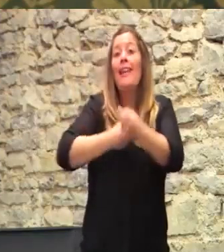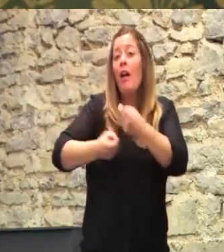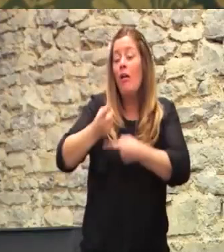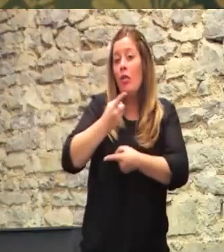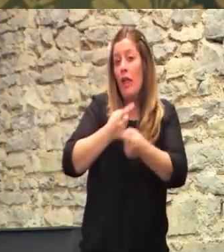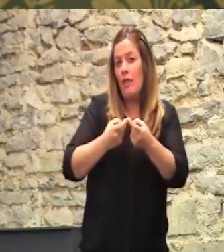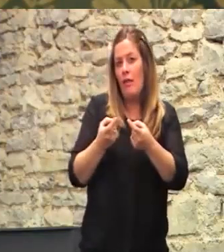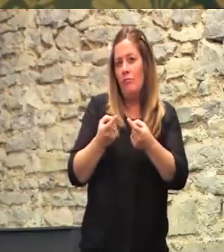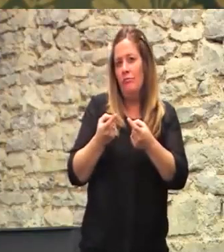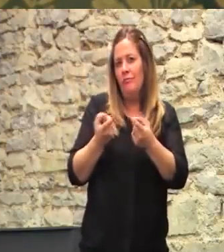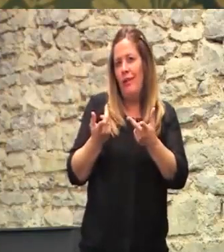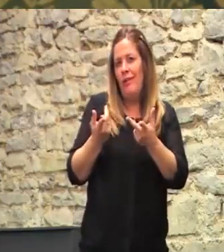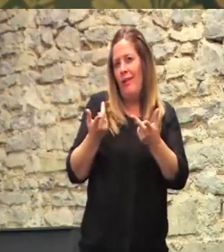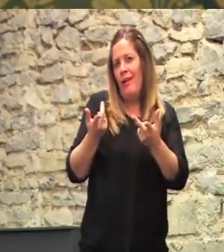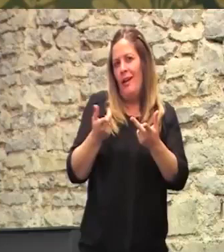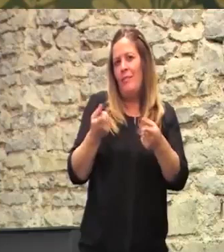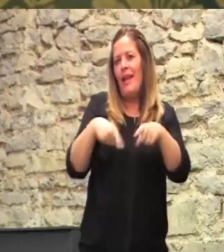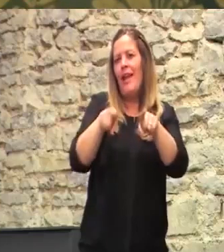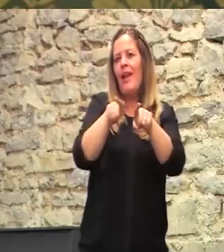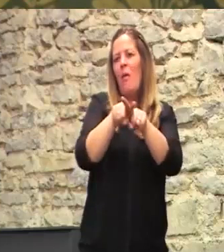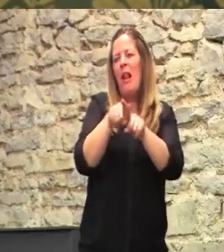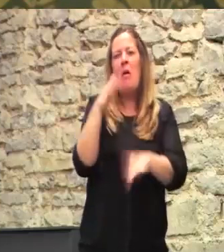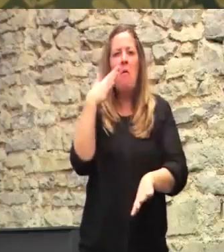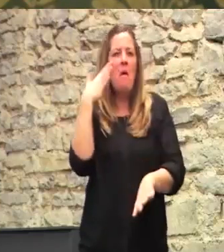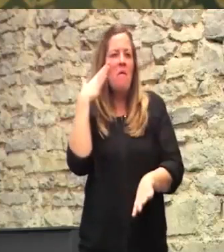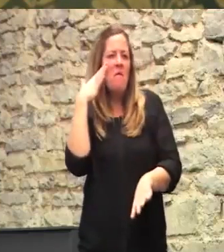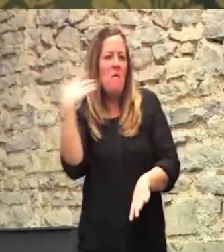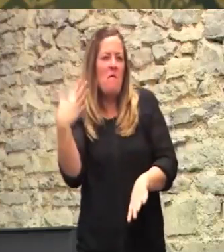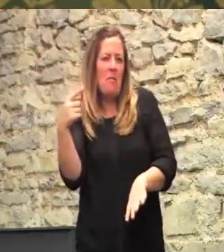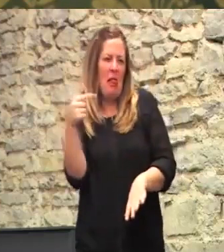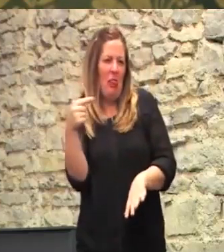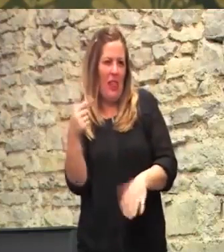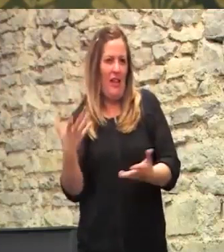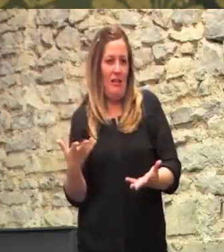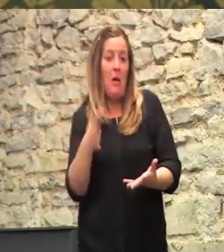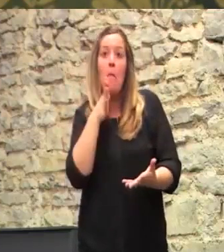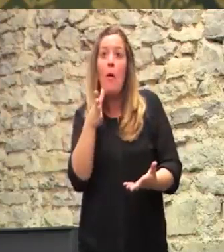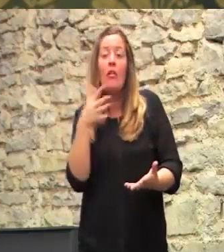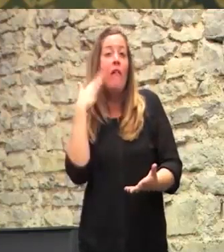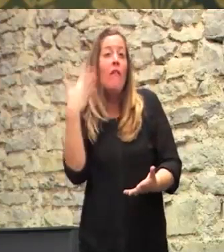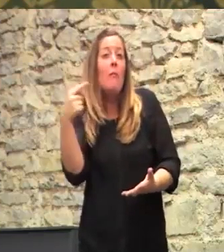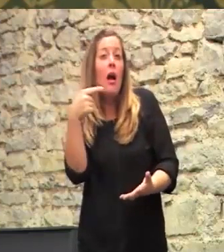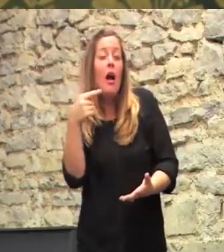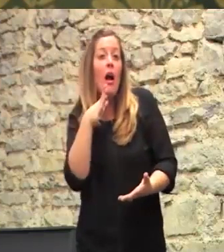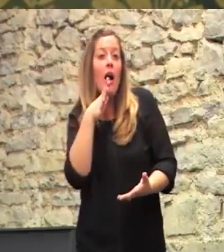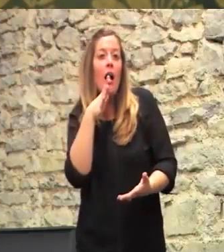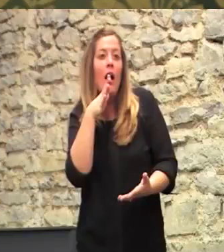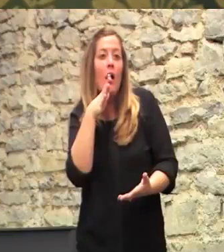tener mala prensa y suele tener mala prensa porque está muy asociada con situaciones